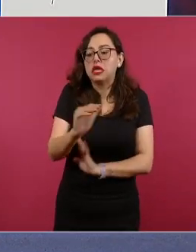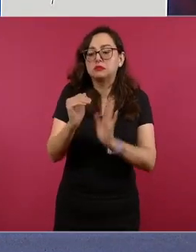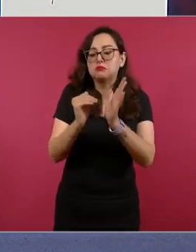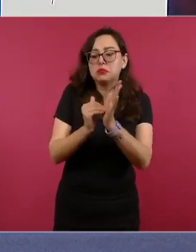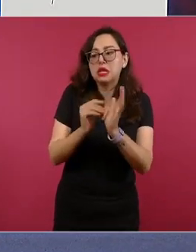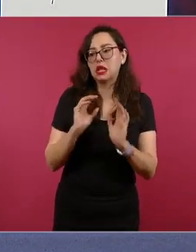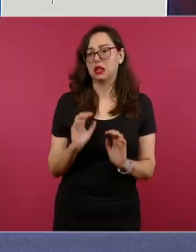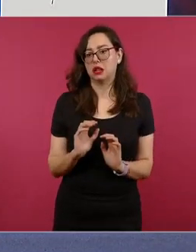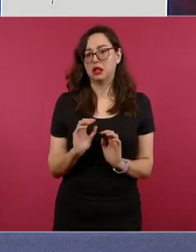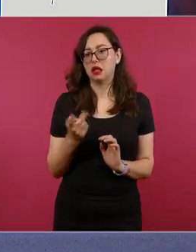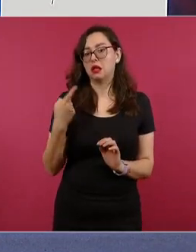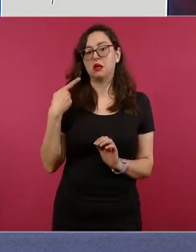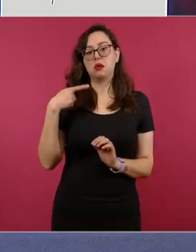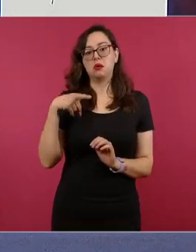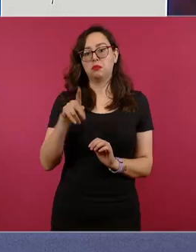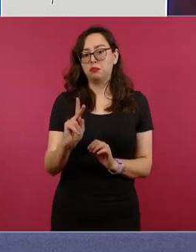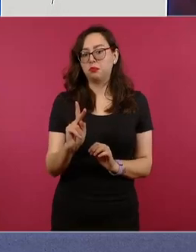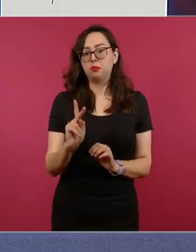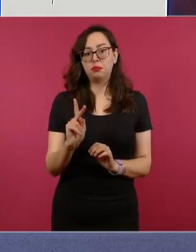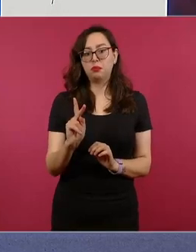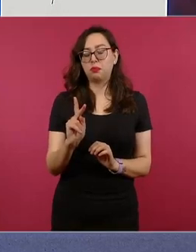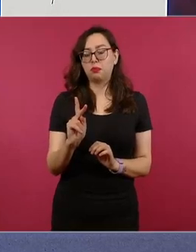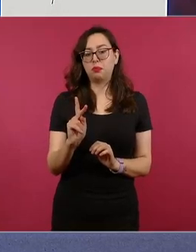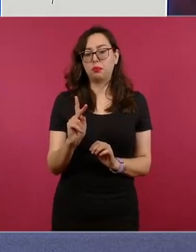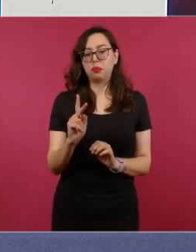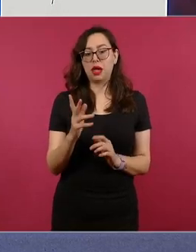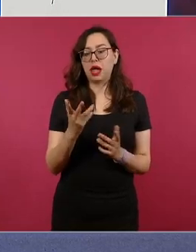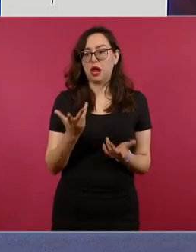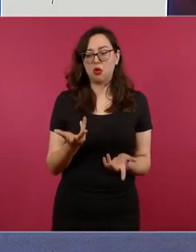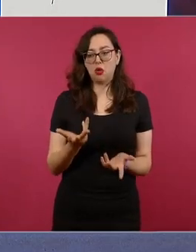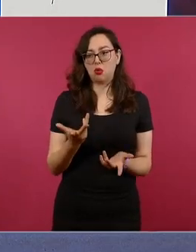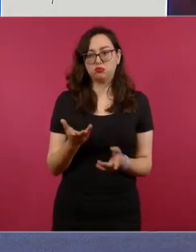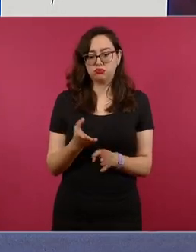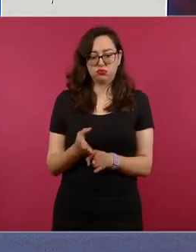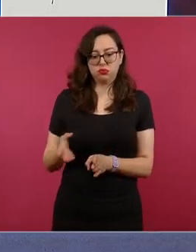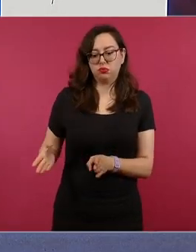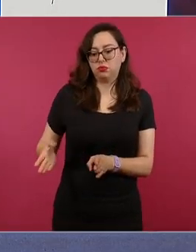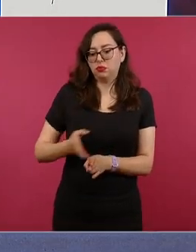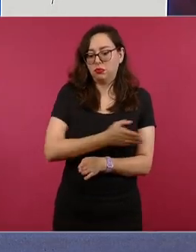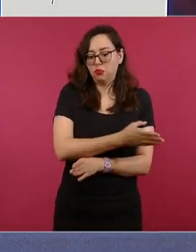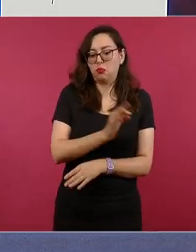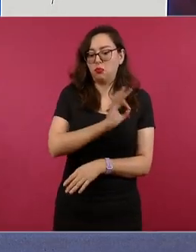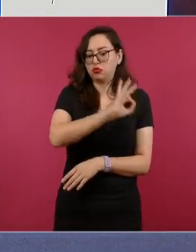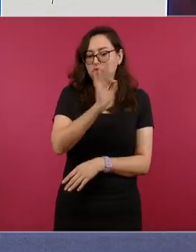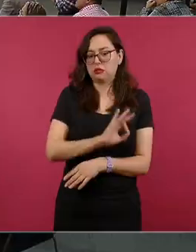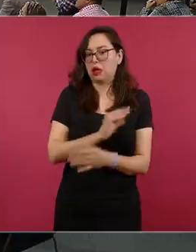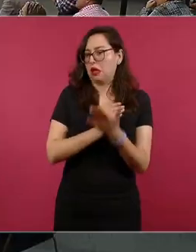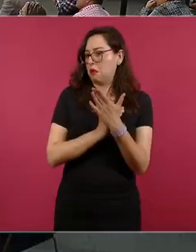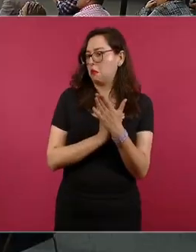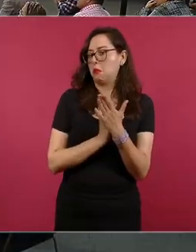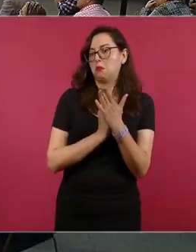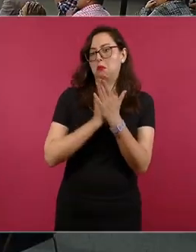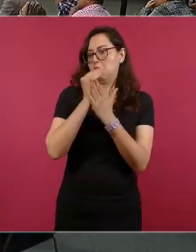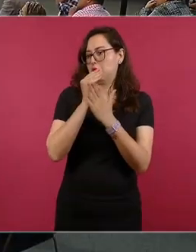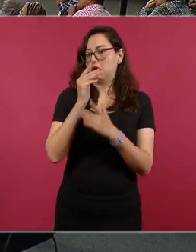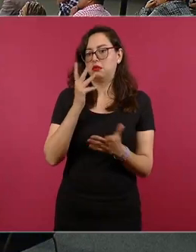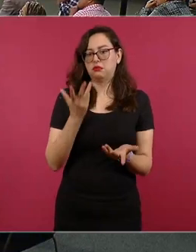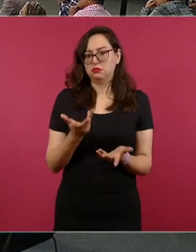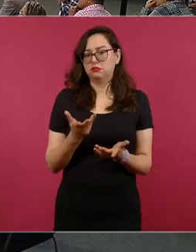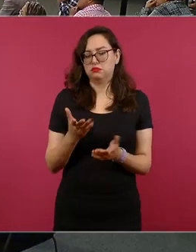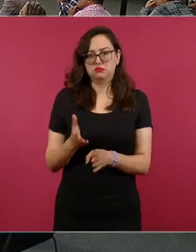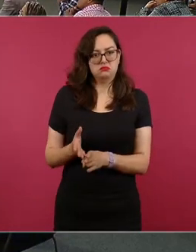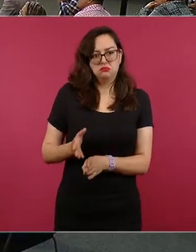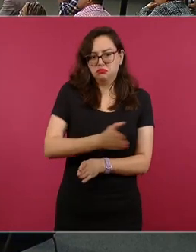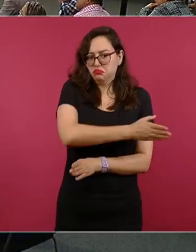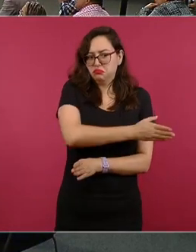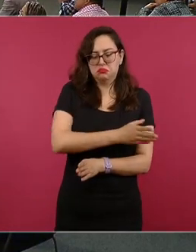entonces no todos se jubilan con el 10 por ciento, pero se jubilan con porcentajes mucho más altos que el esquema del 97,